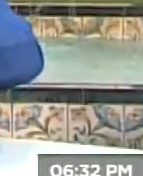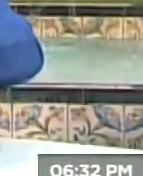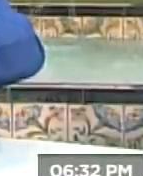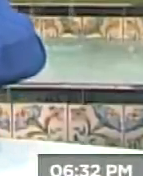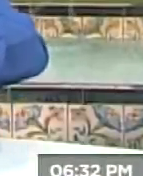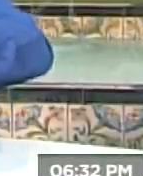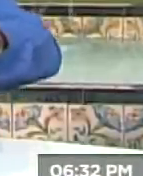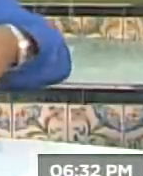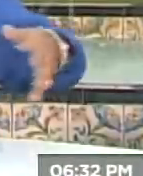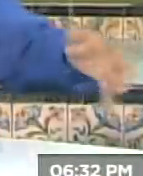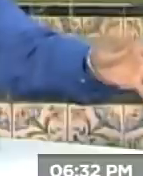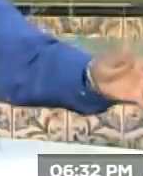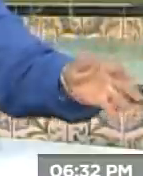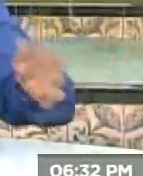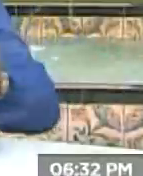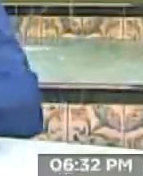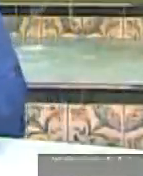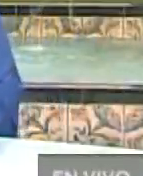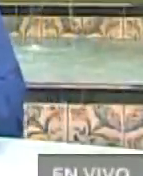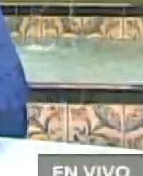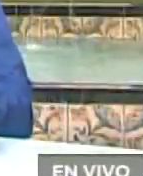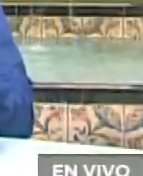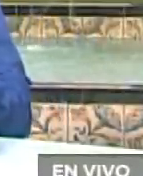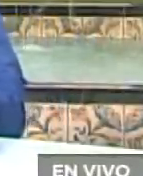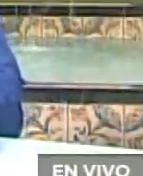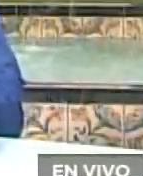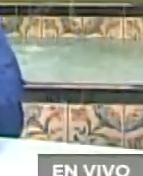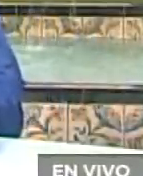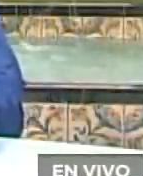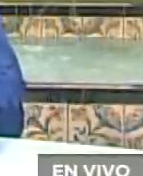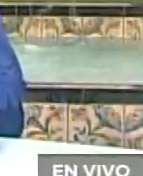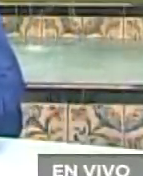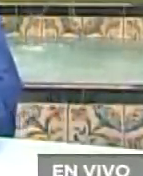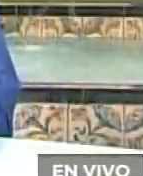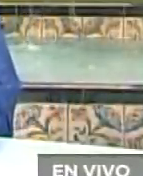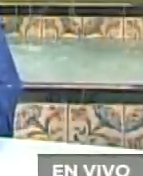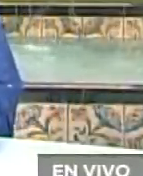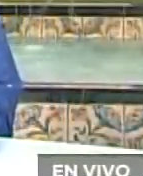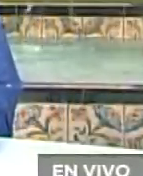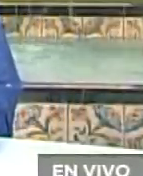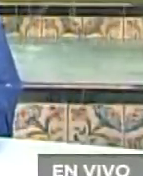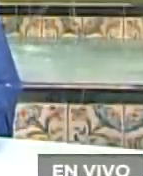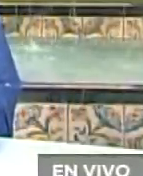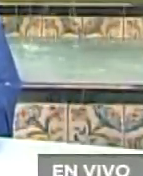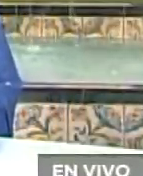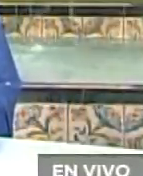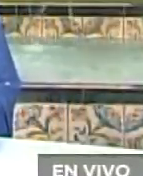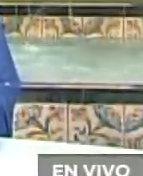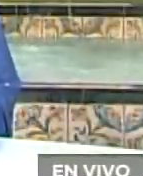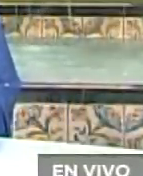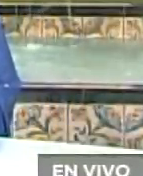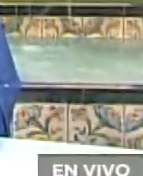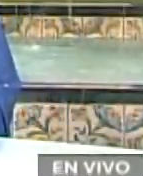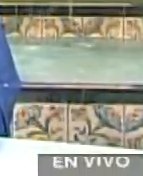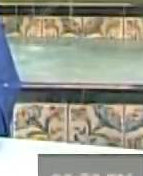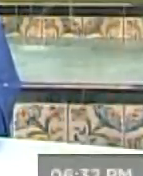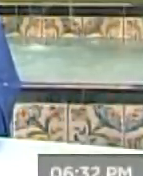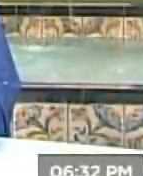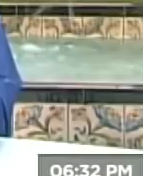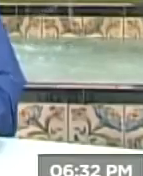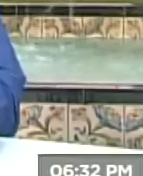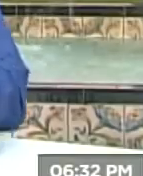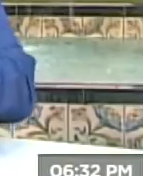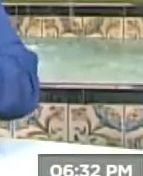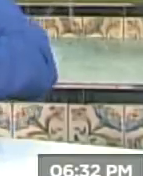parece que se agarraron la semana completa bueno mi saludo de felicidades y bendiciones a todo